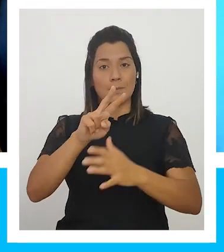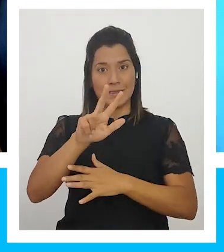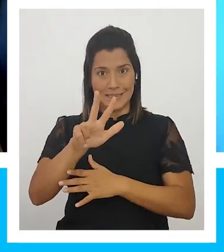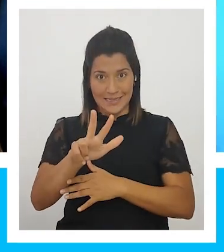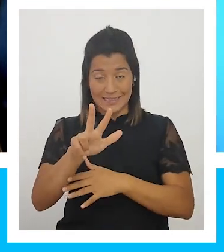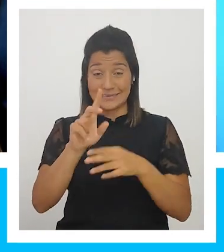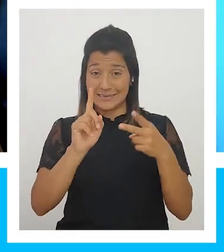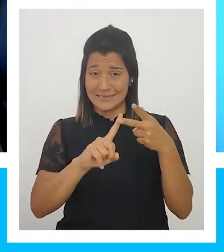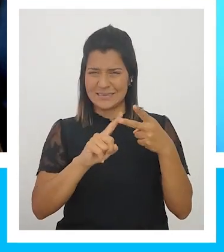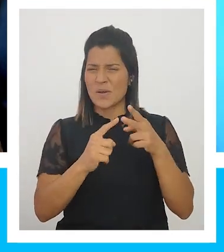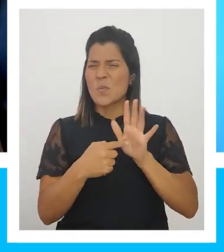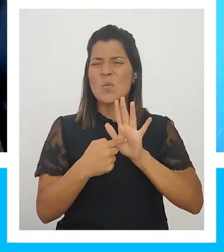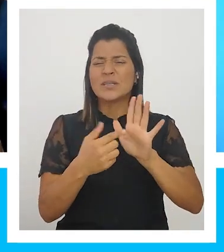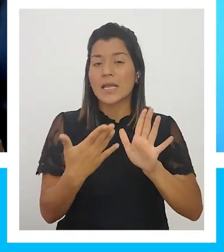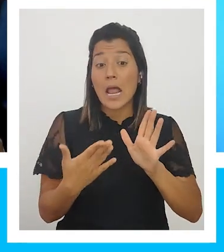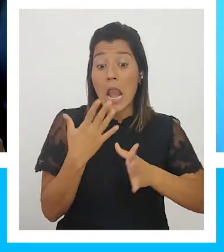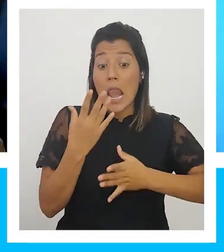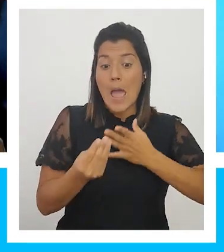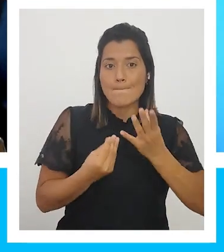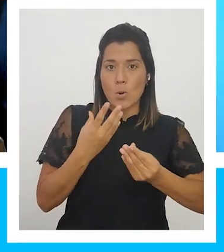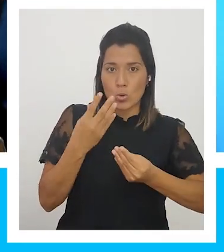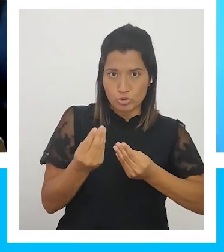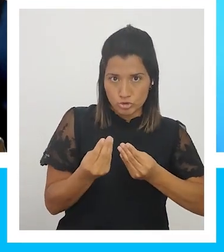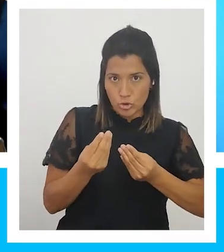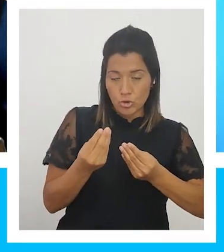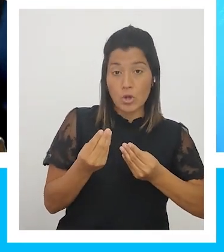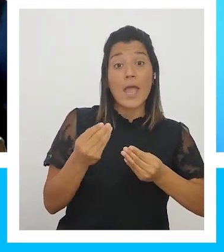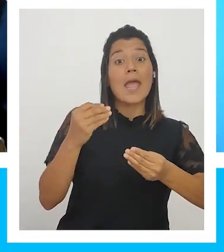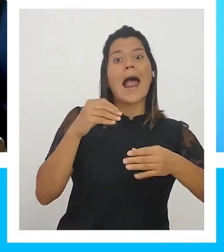del país, la actividad económica ese mes fue de